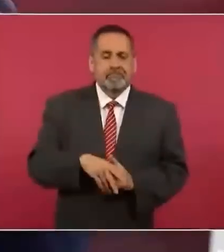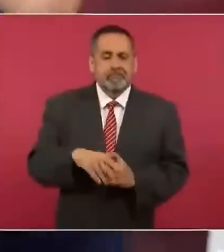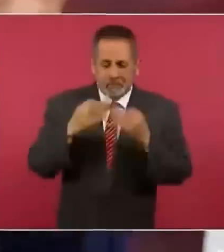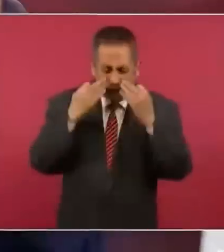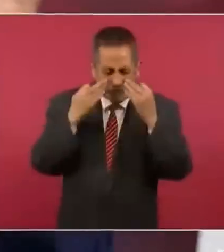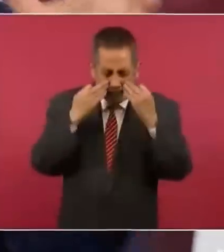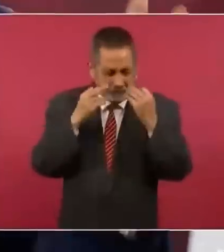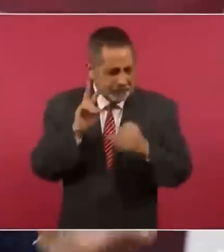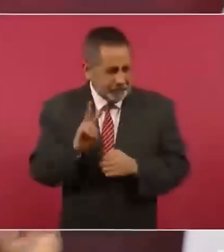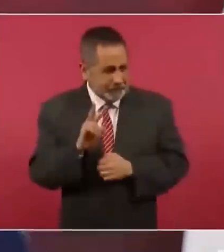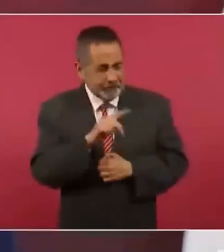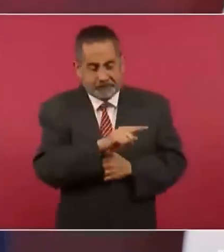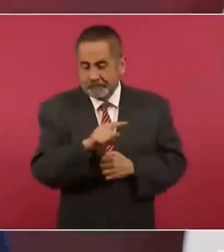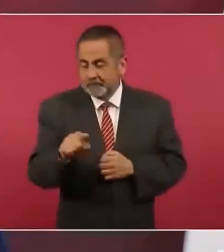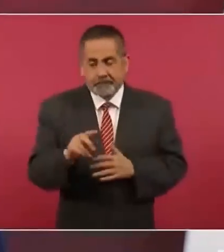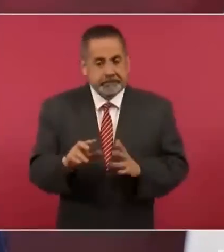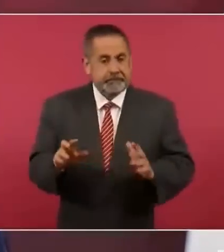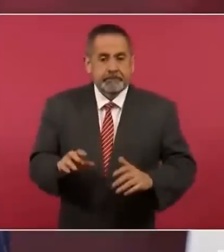evidentemente